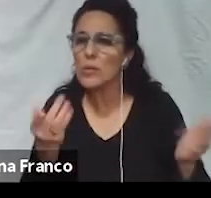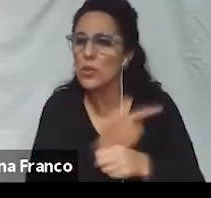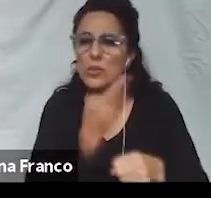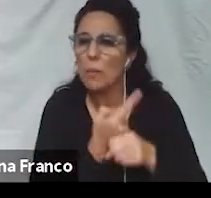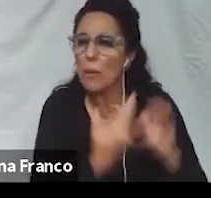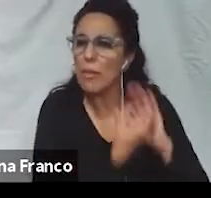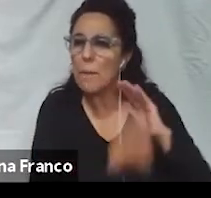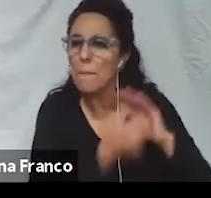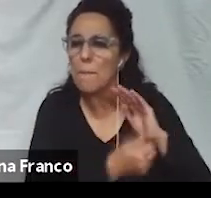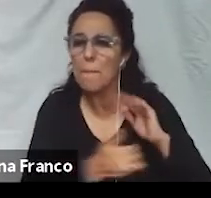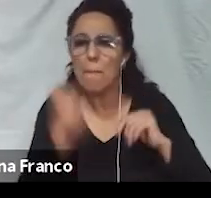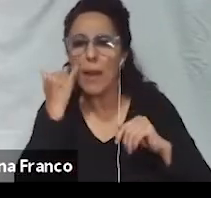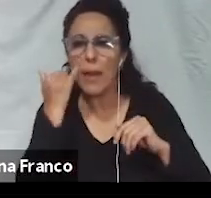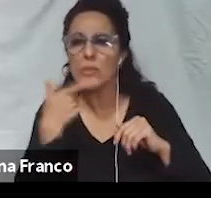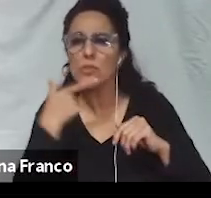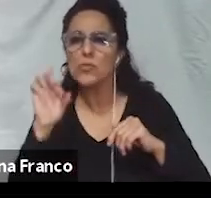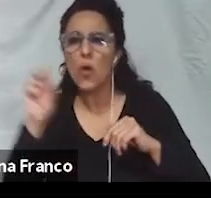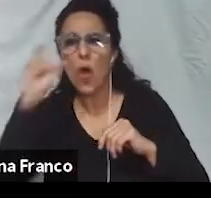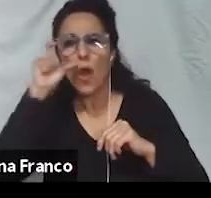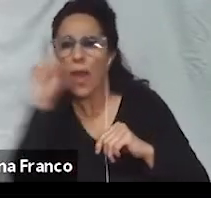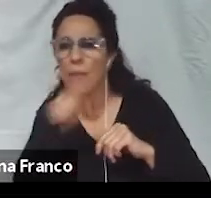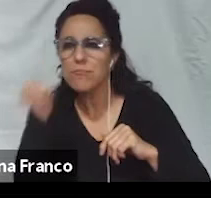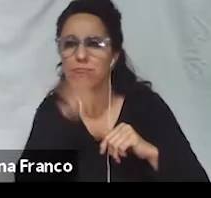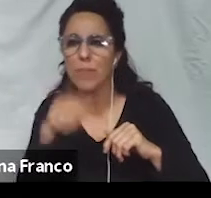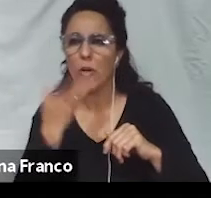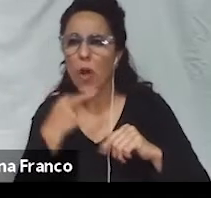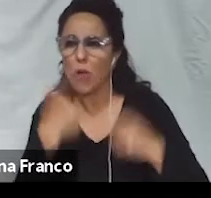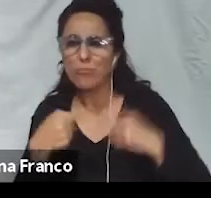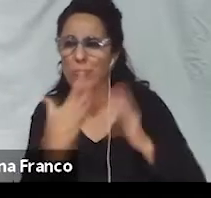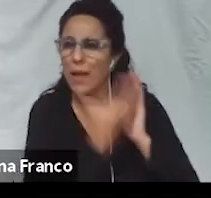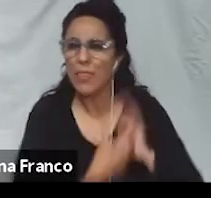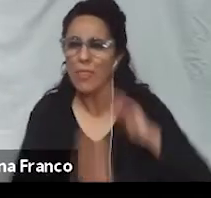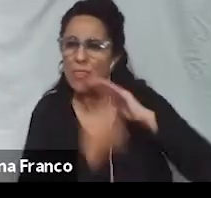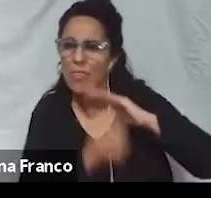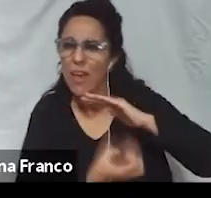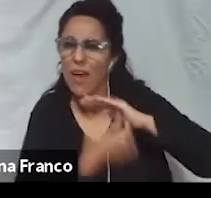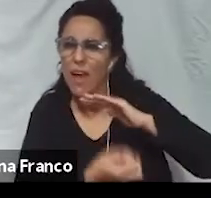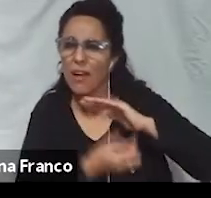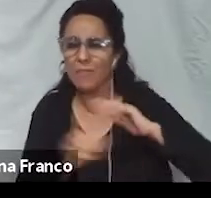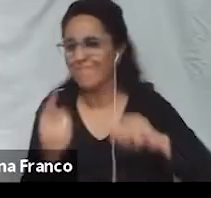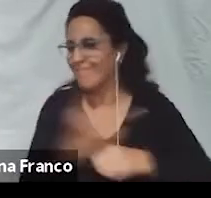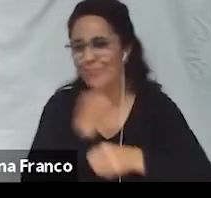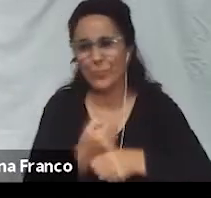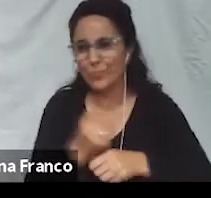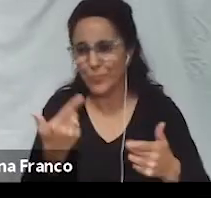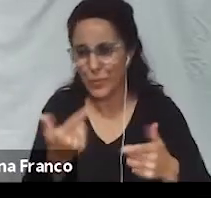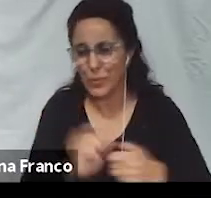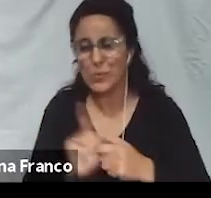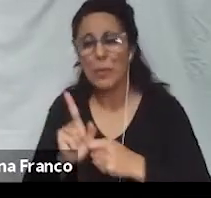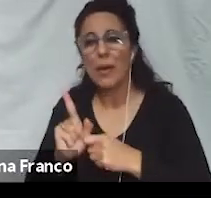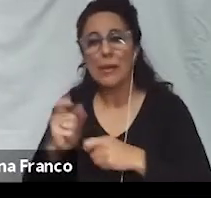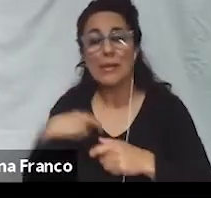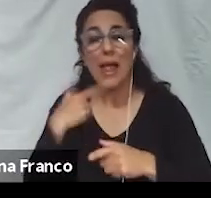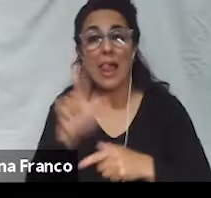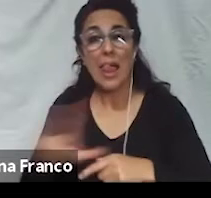podemos descargar del Play Store, ni acceder desde la web, cada uno en su casa, sino que tenemos